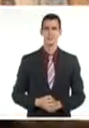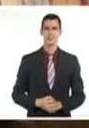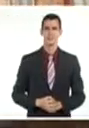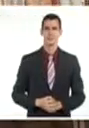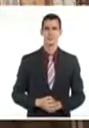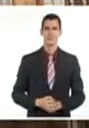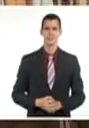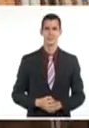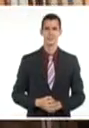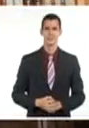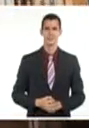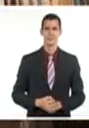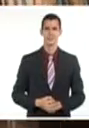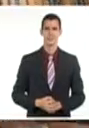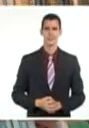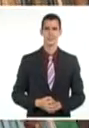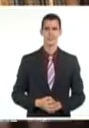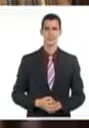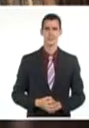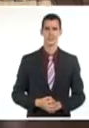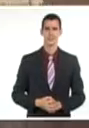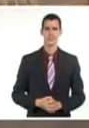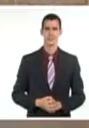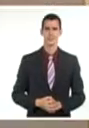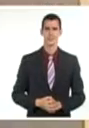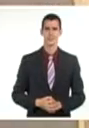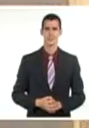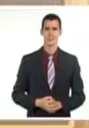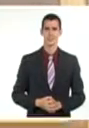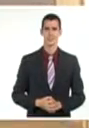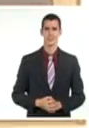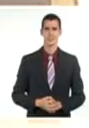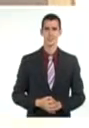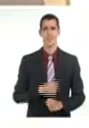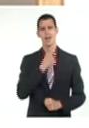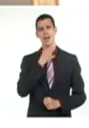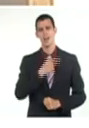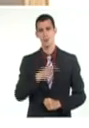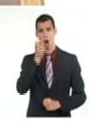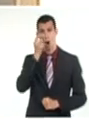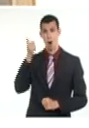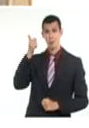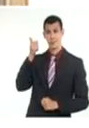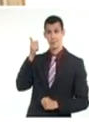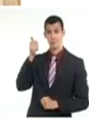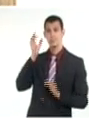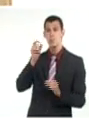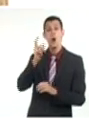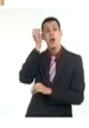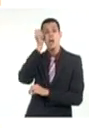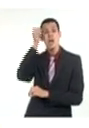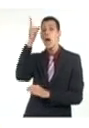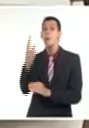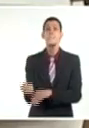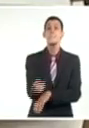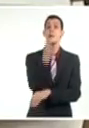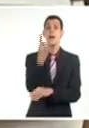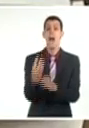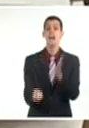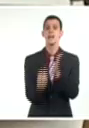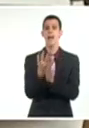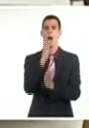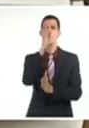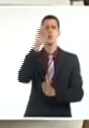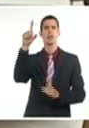feliz. Muchos amigos los saludan desde los anaqueles y el padre Antonio Bachiller y Morales sonríe con orgullo por esa profesión.